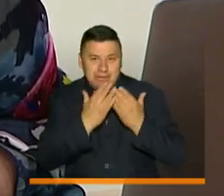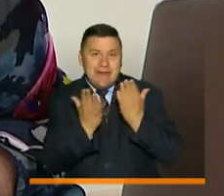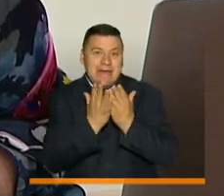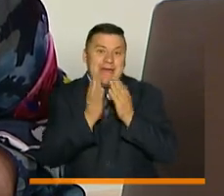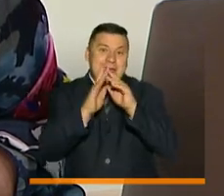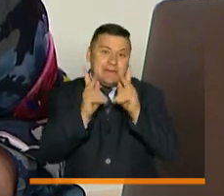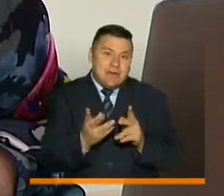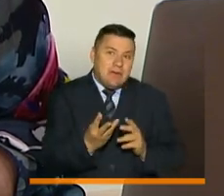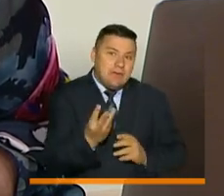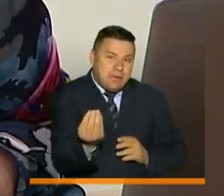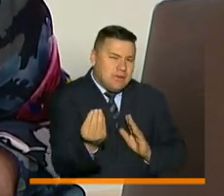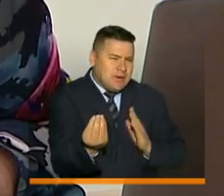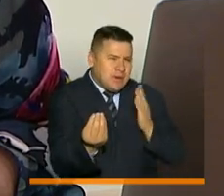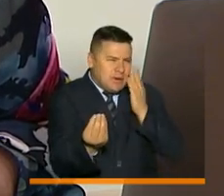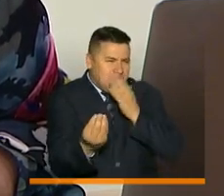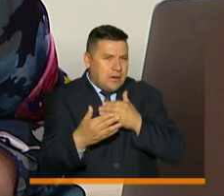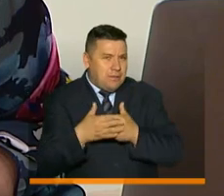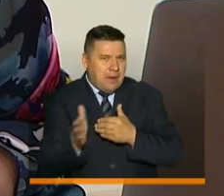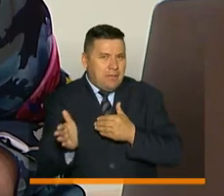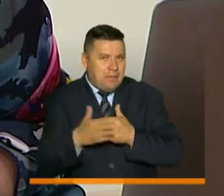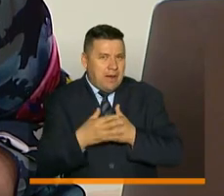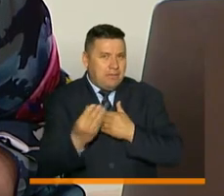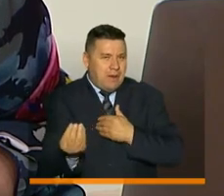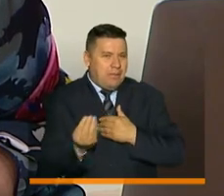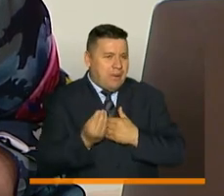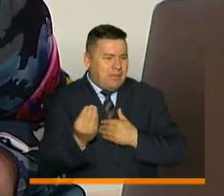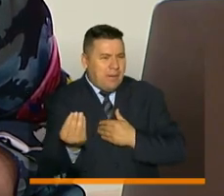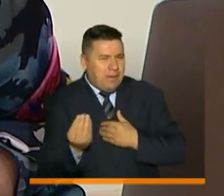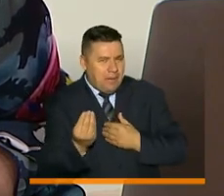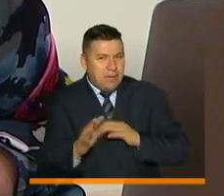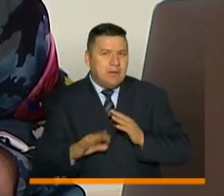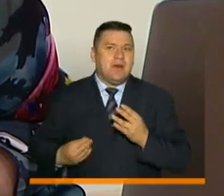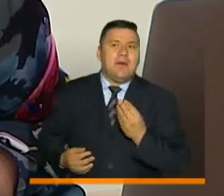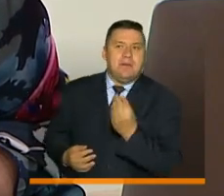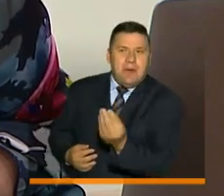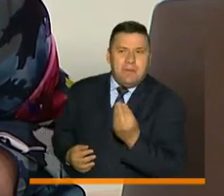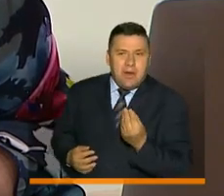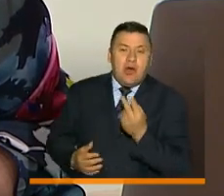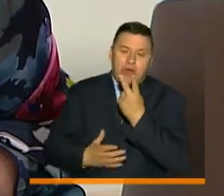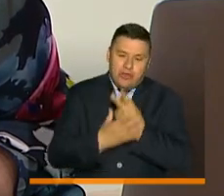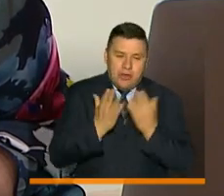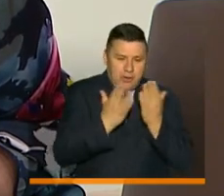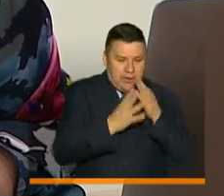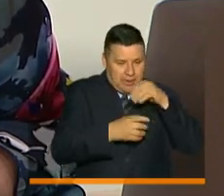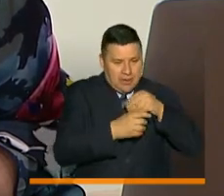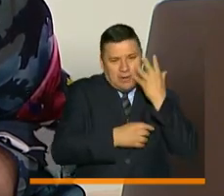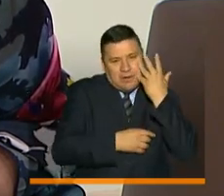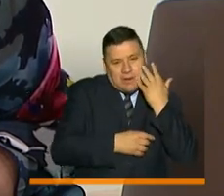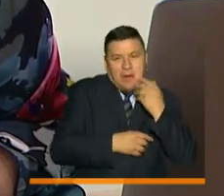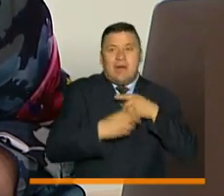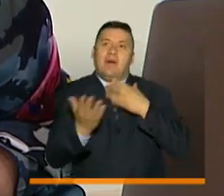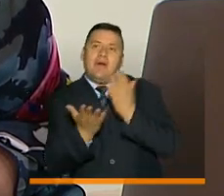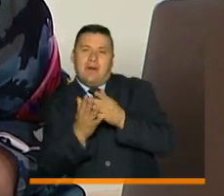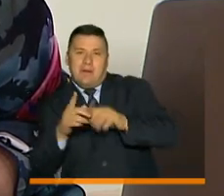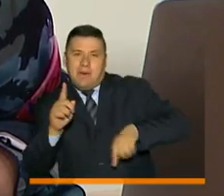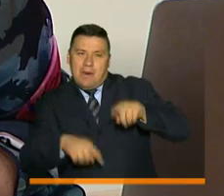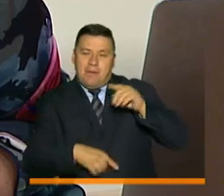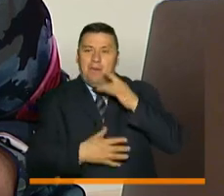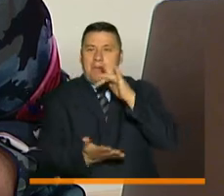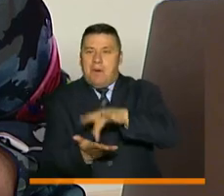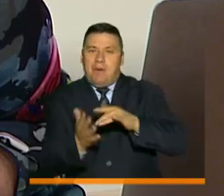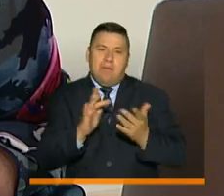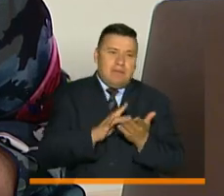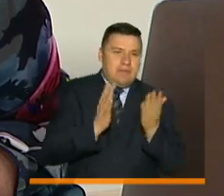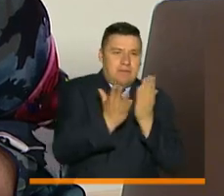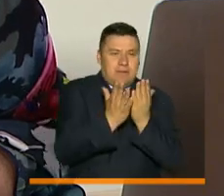para ir gradualmente combinando este proceso de estudio en casa y el proceso de alternancia. Así que ahí vamos, presidente, ese sería un